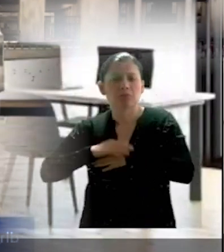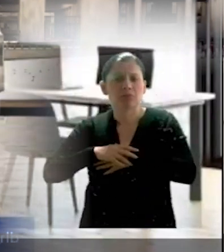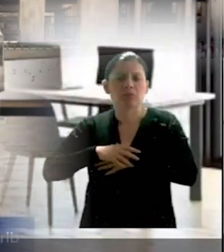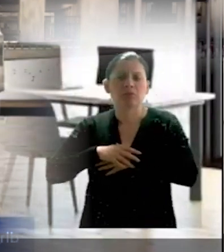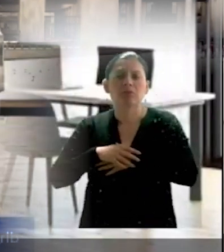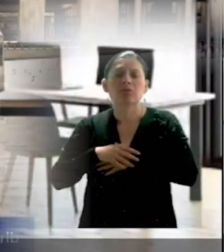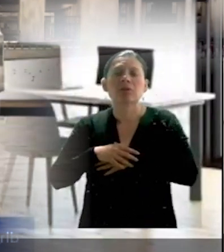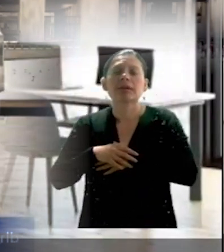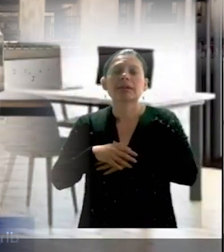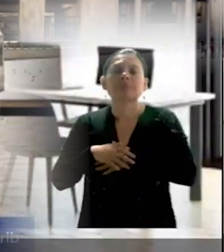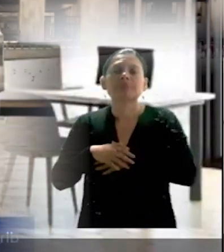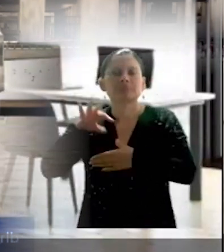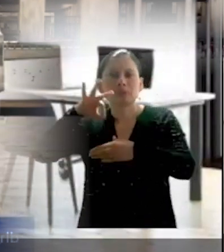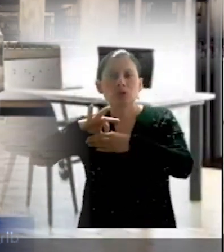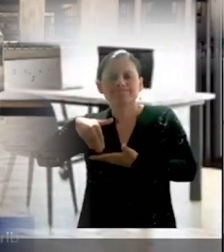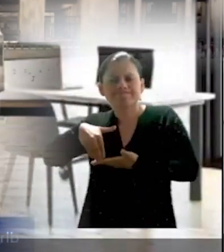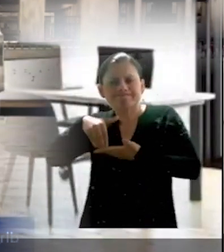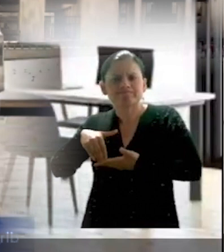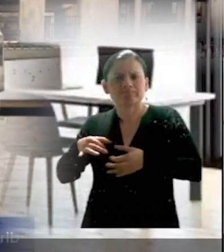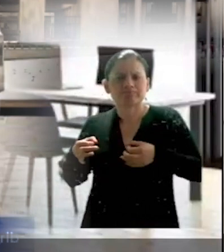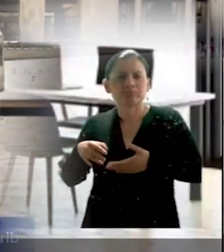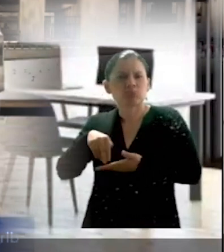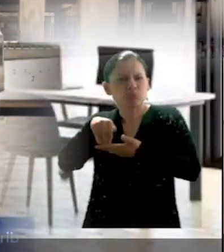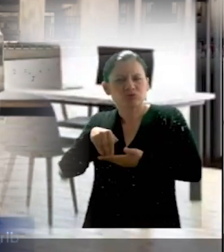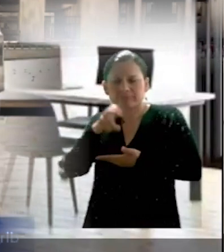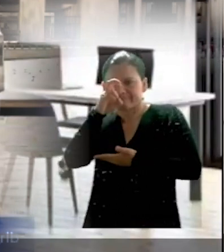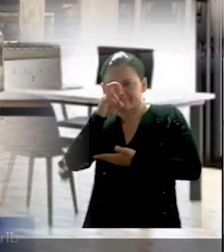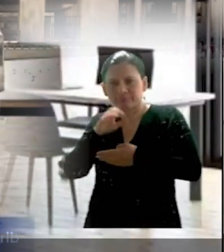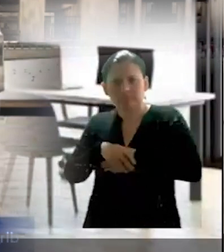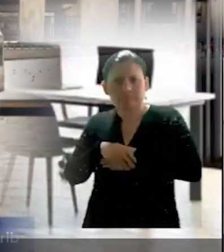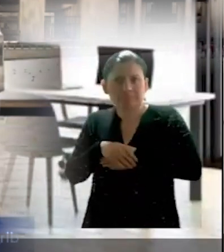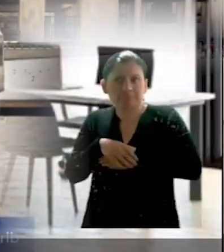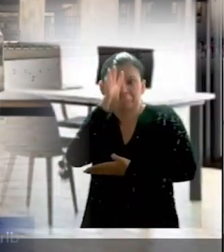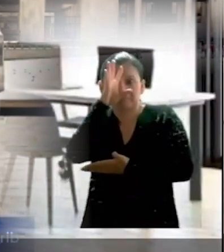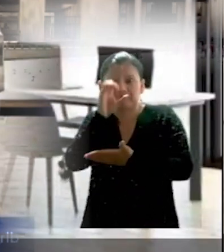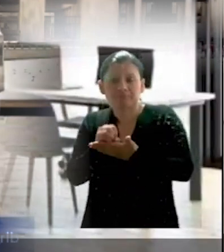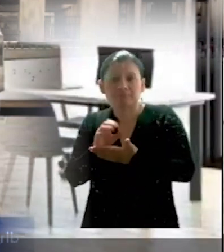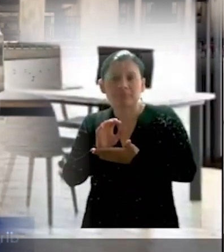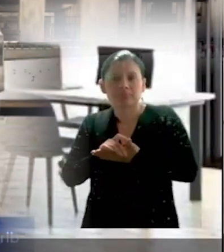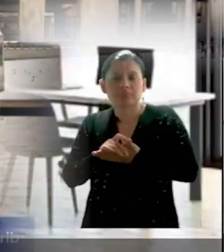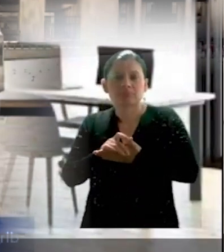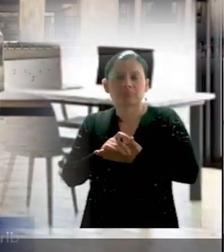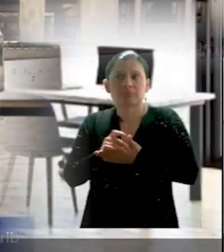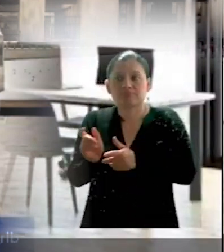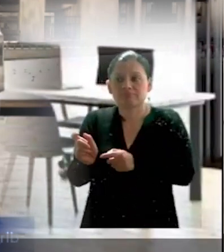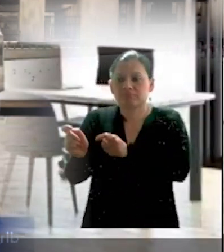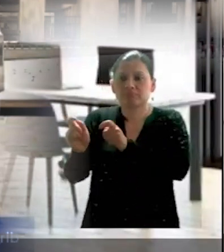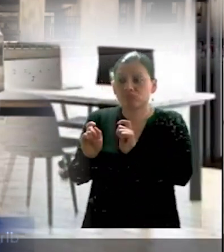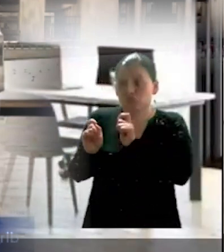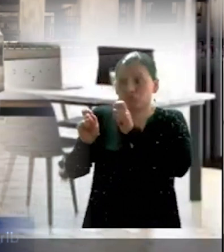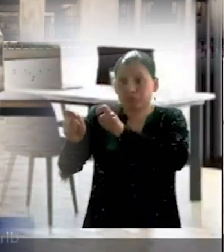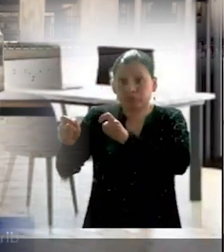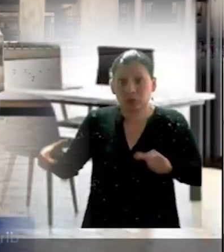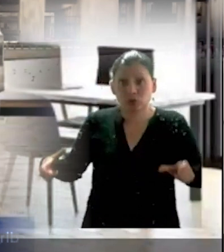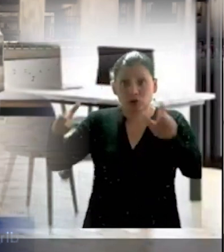radicales, por decirlo así, en el sentido de que consideran que esta potestad que asume la Corte de crear decisiones